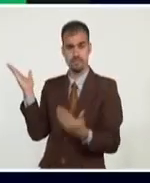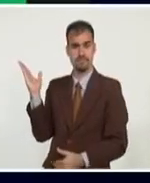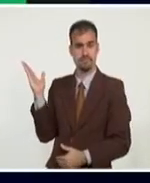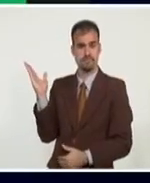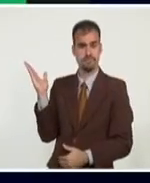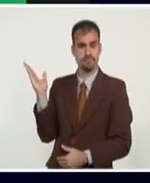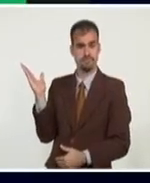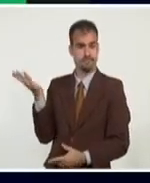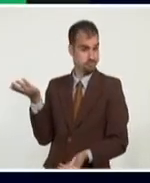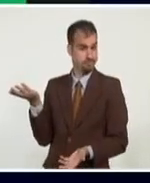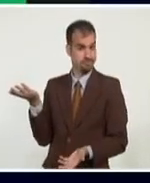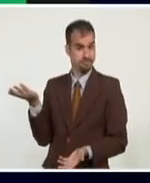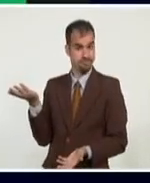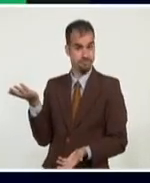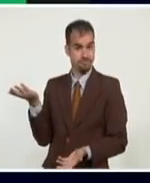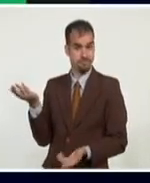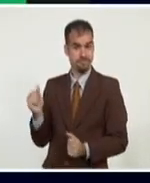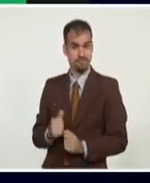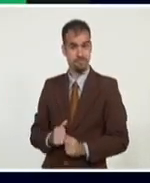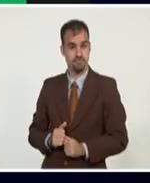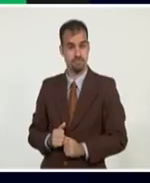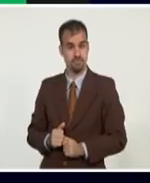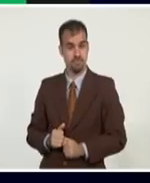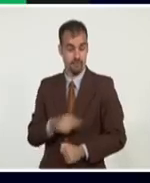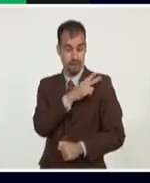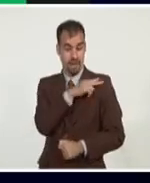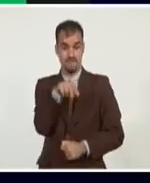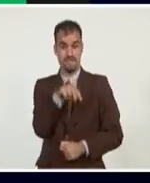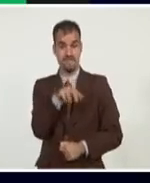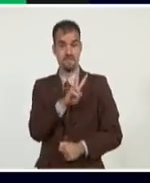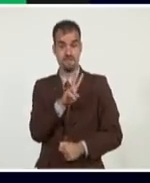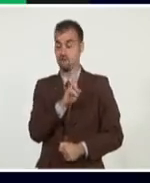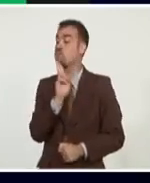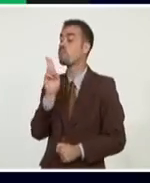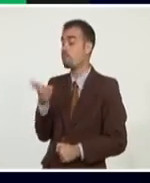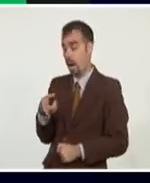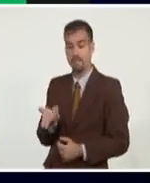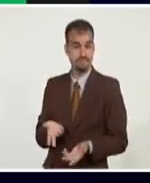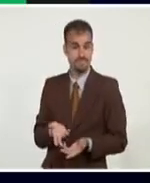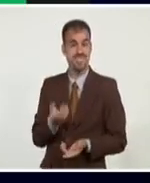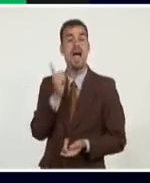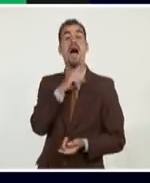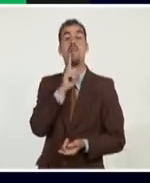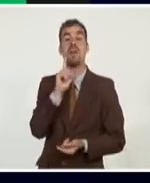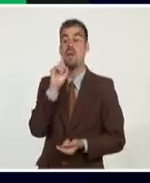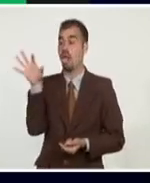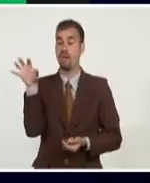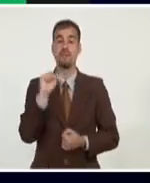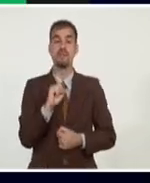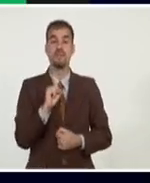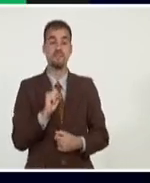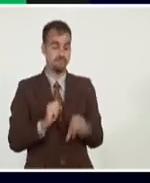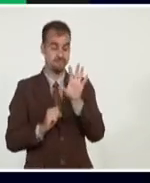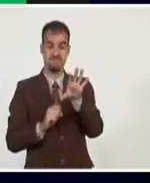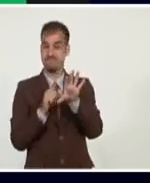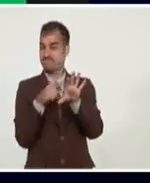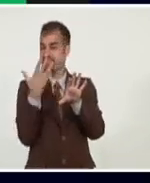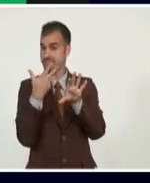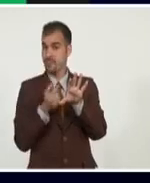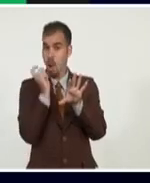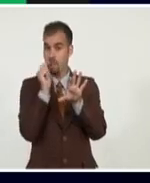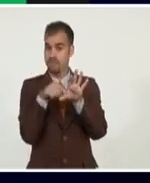dicen ustedes? Indicaciones de la jefa, por acá, en amarillo, y aquí, en su voz. ¿Quieren